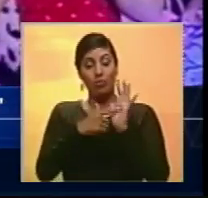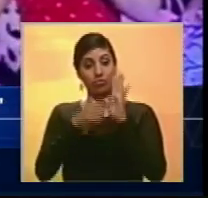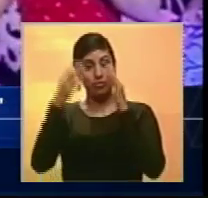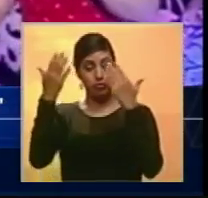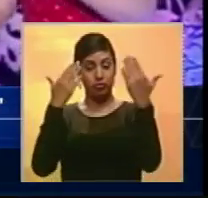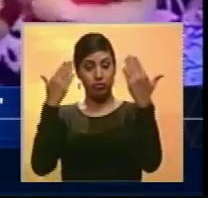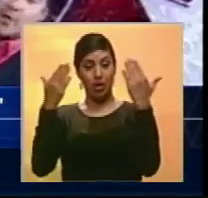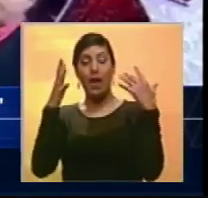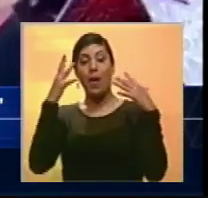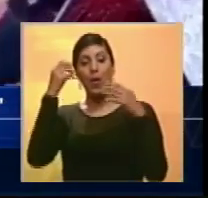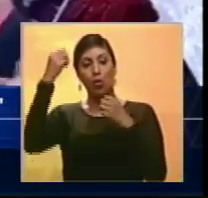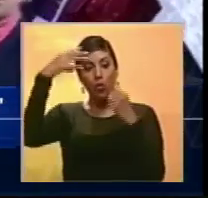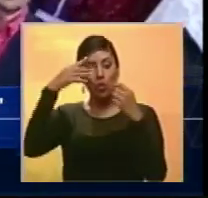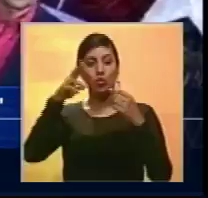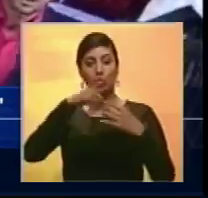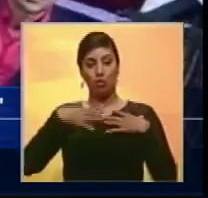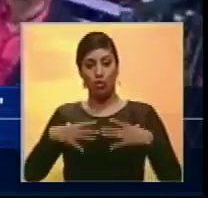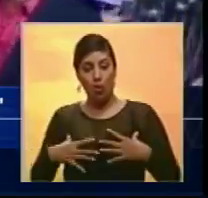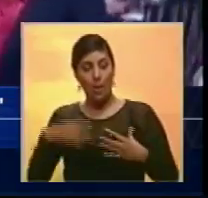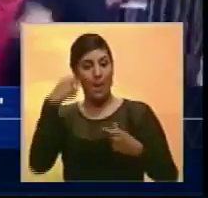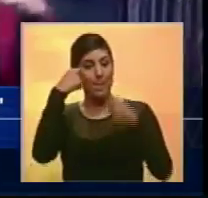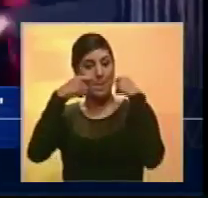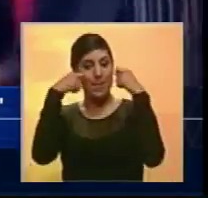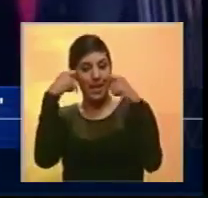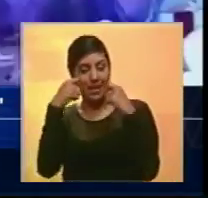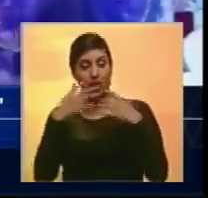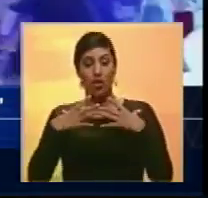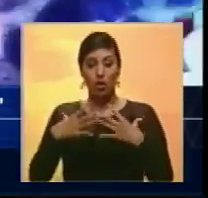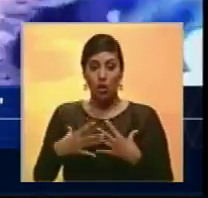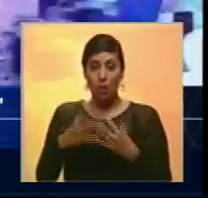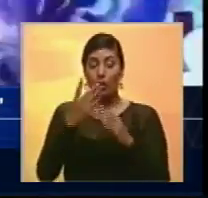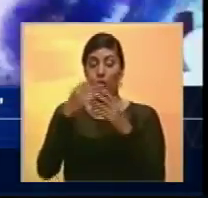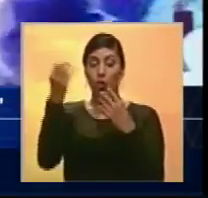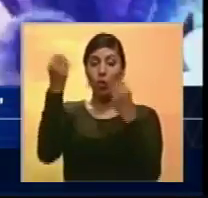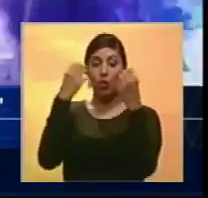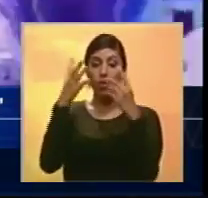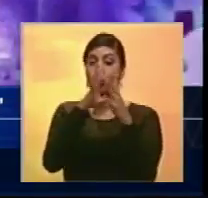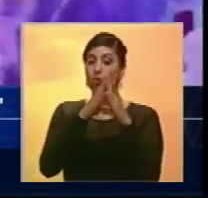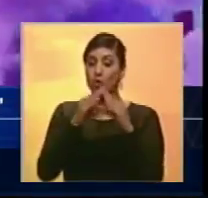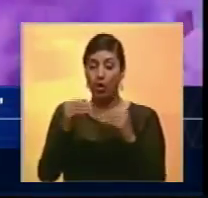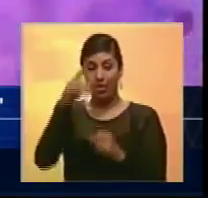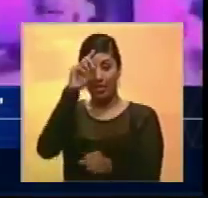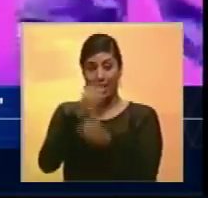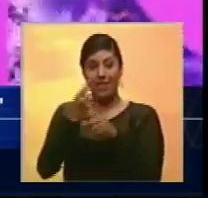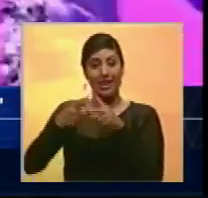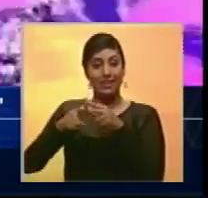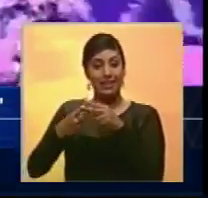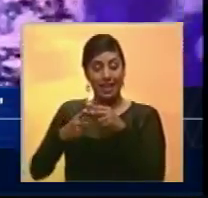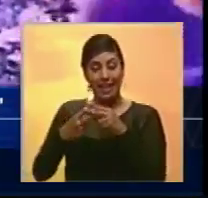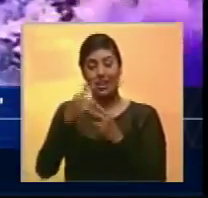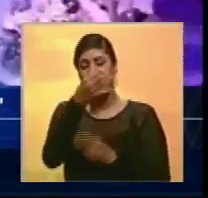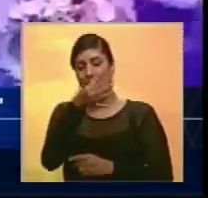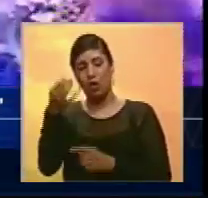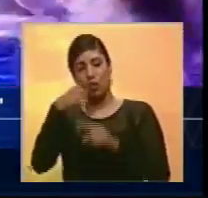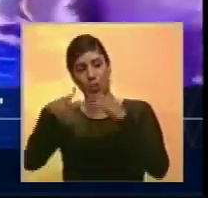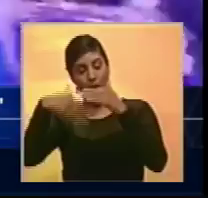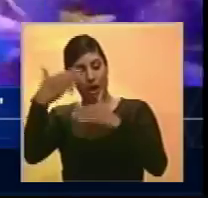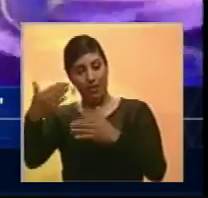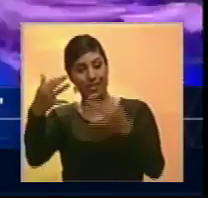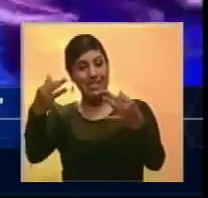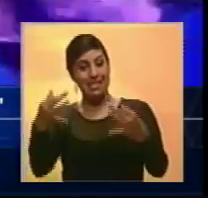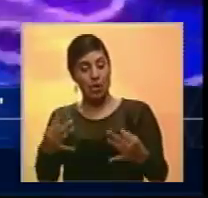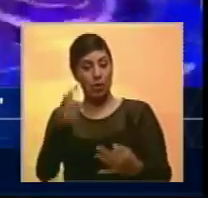escenografía, ambientación, utilería, maquillaje, vestuario, iluminación, operaciones técnicas y exteriores,